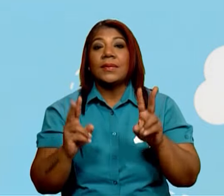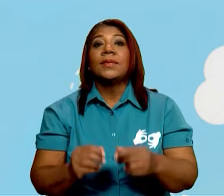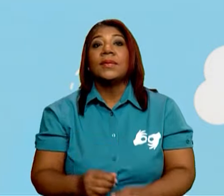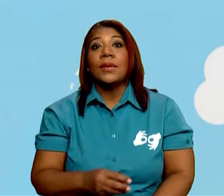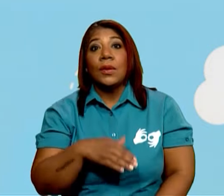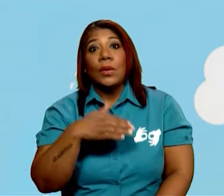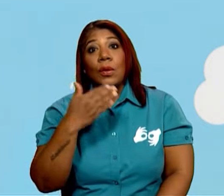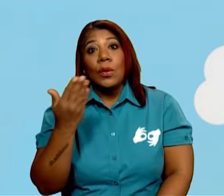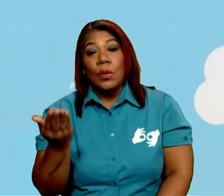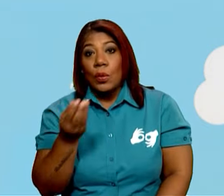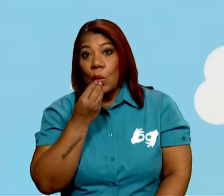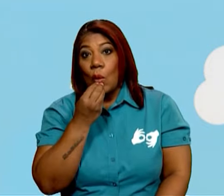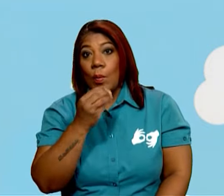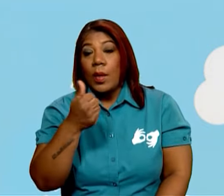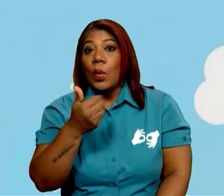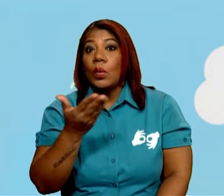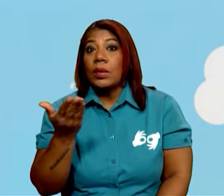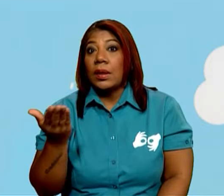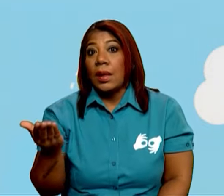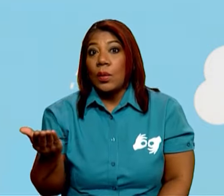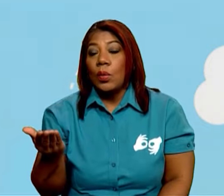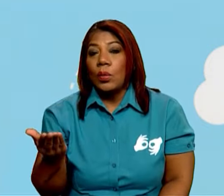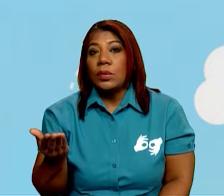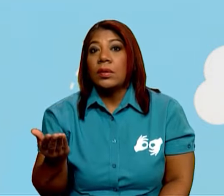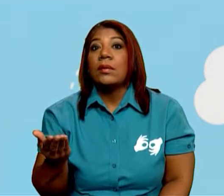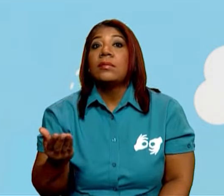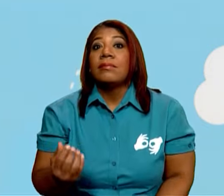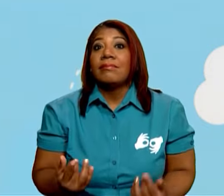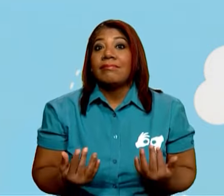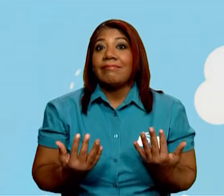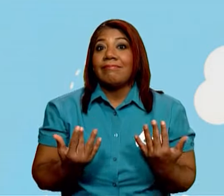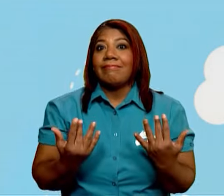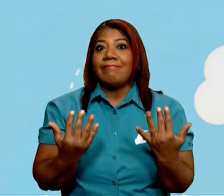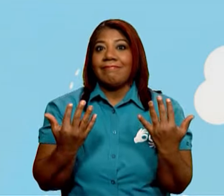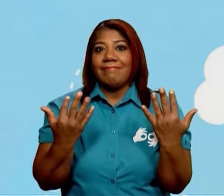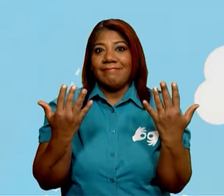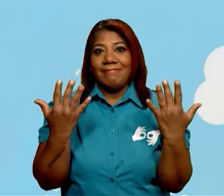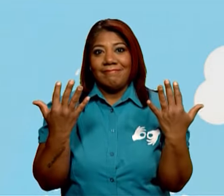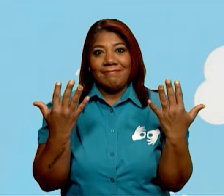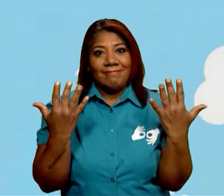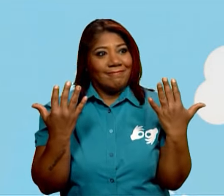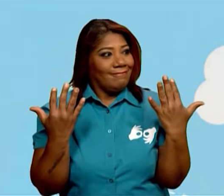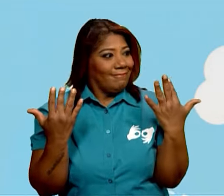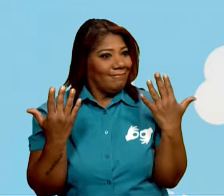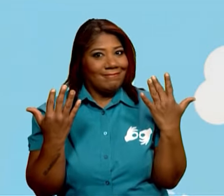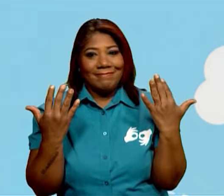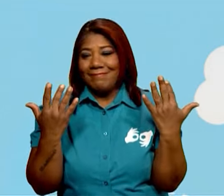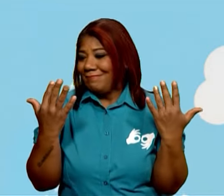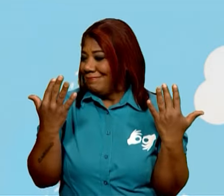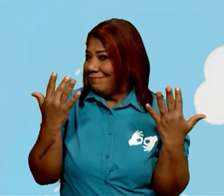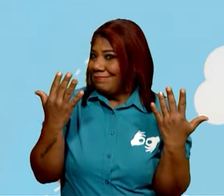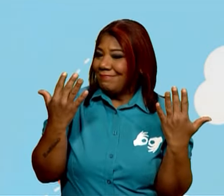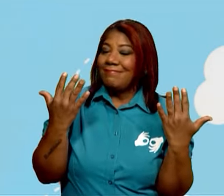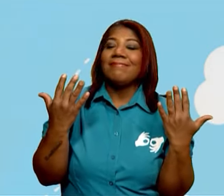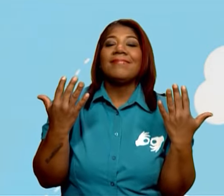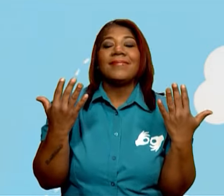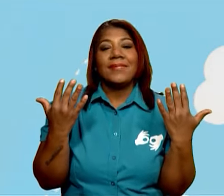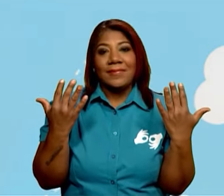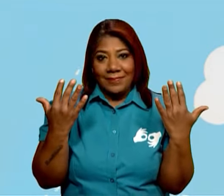de otra fuente energética. ¿Cuáles son? Las plantas. Las plantas producen su propio